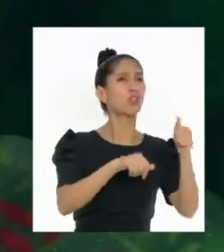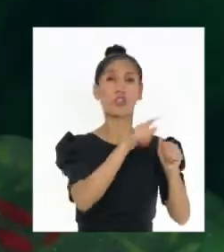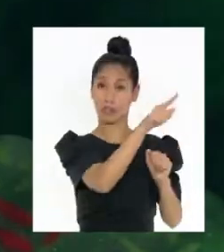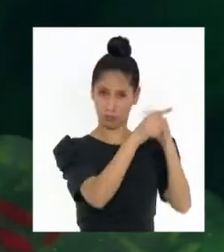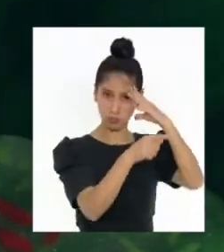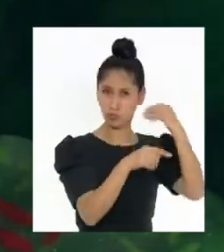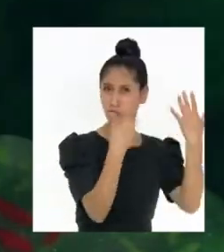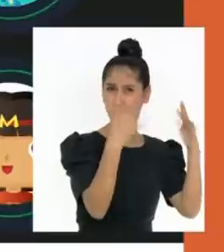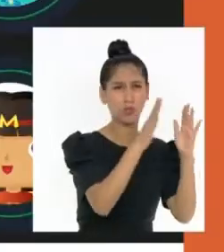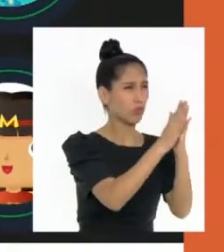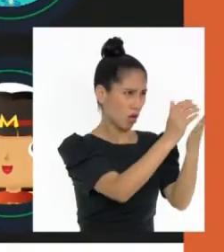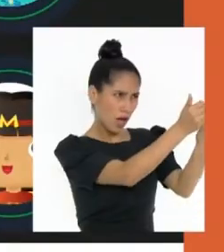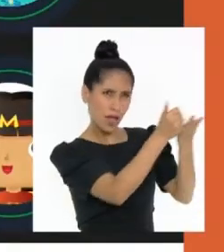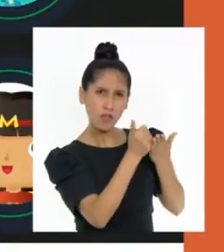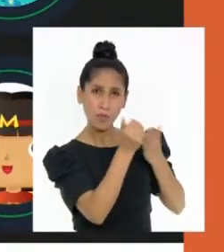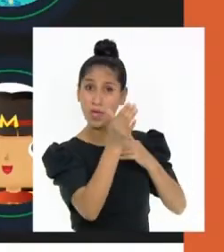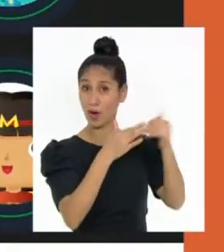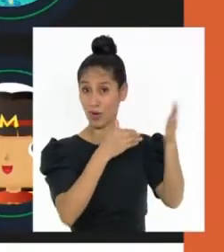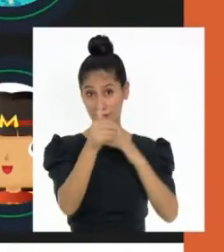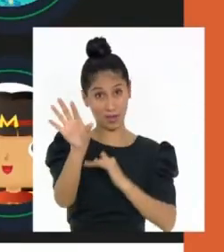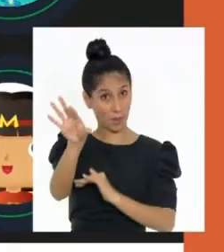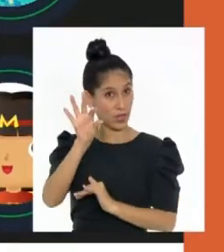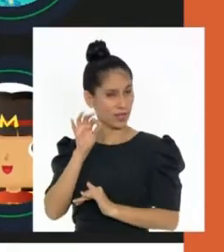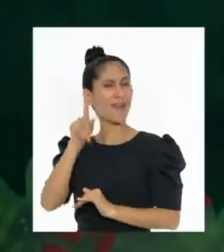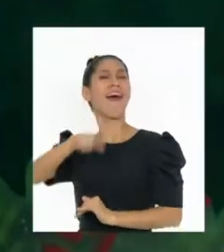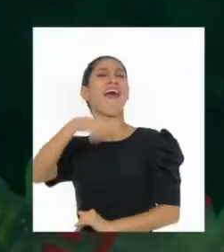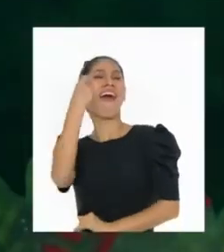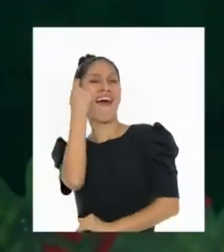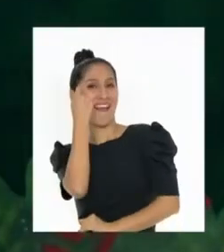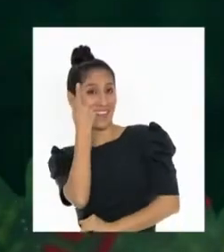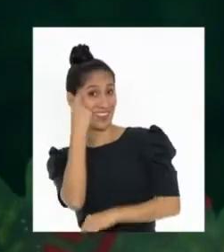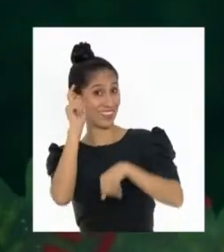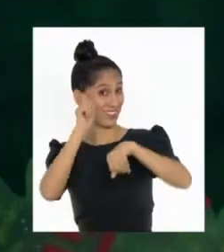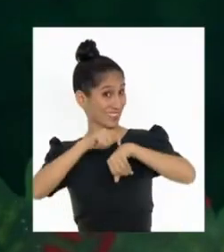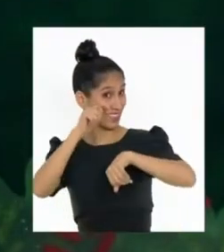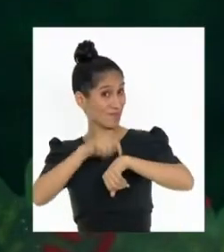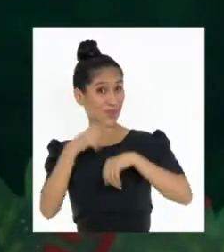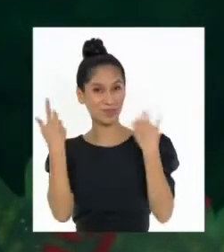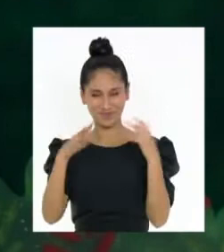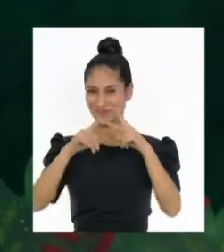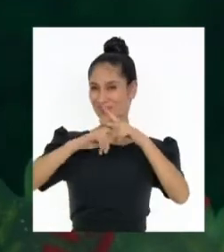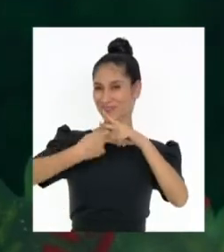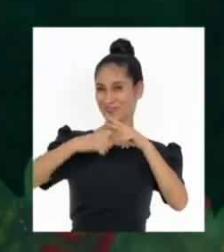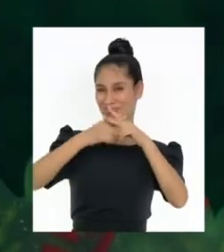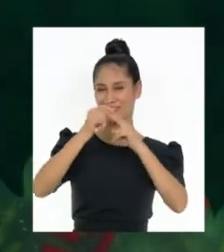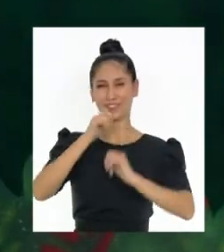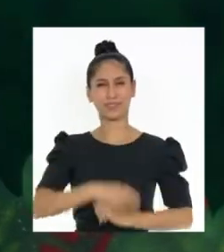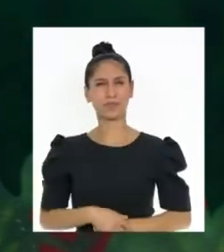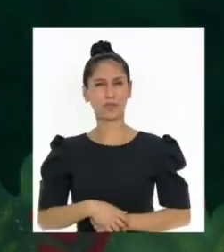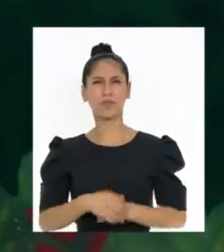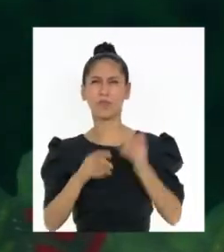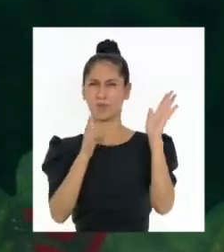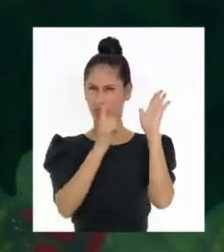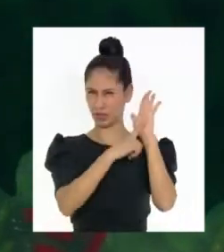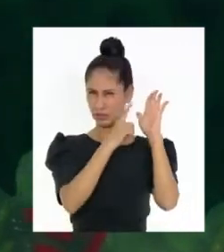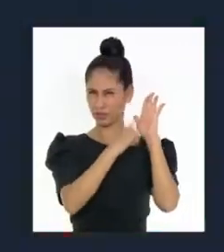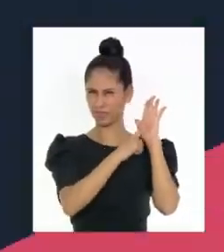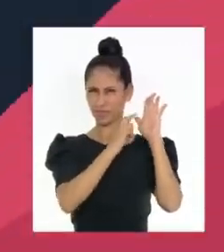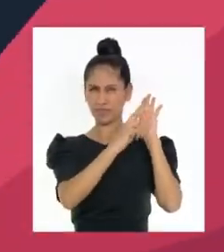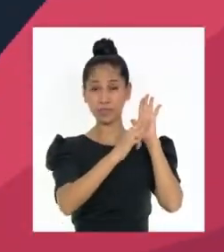que les preste apoyo. ¡Ah! Entendido. ¿Tiempo? ¡Comencemos! ¿Cuál es la afirmación